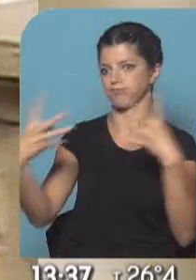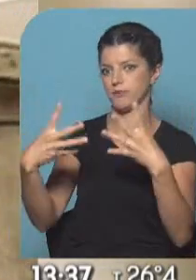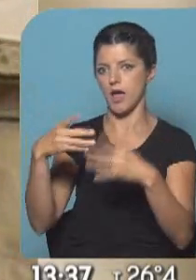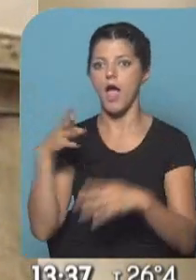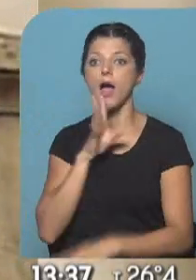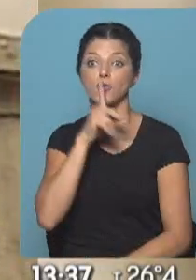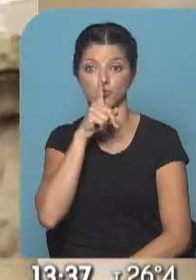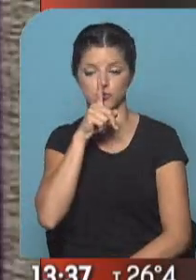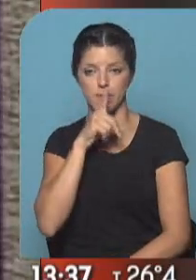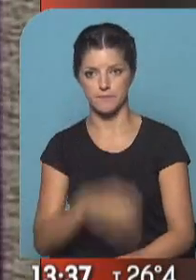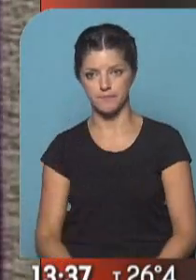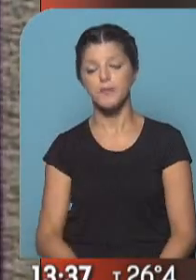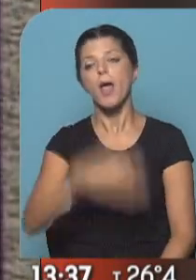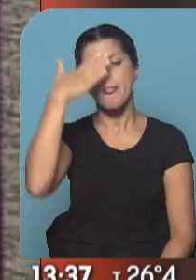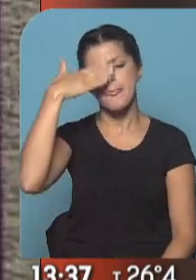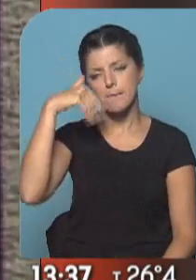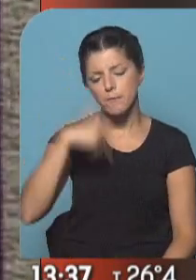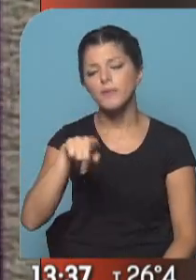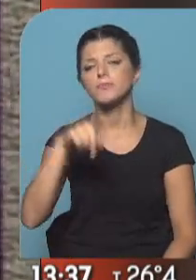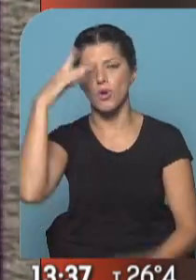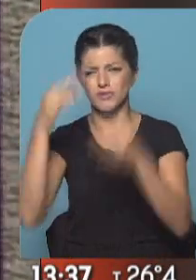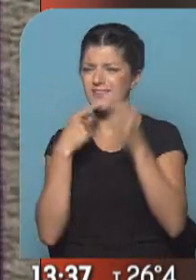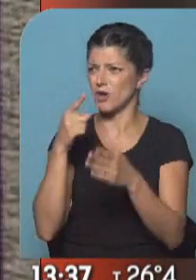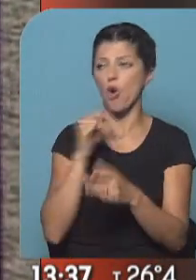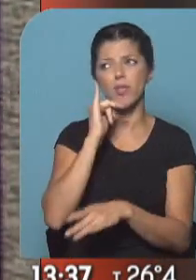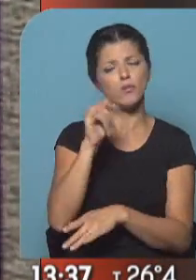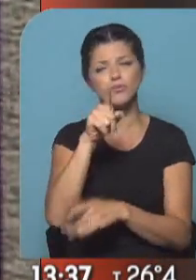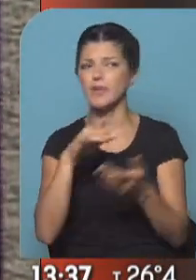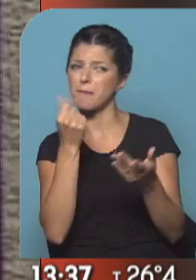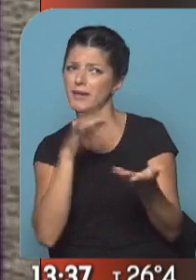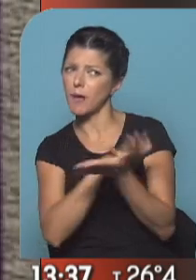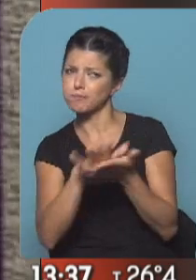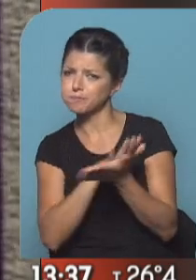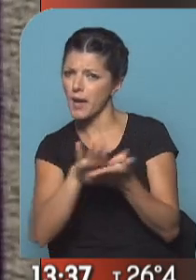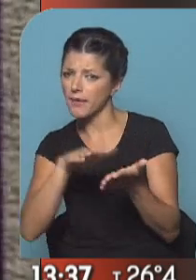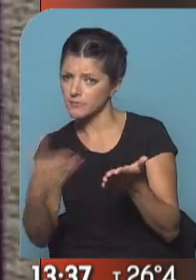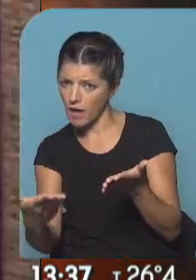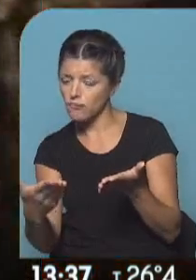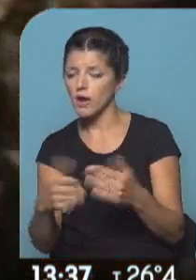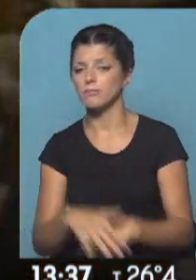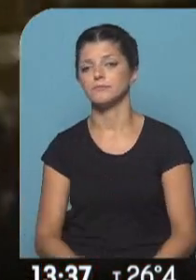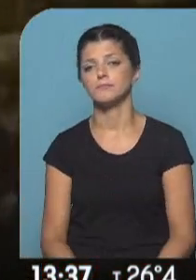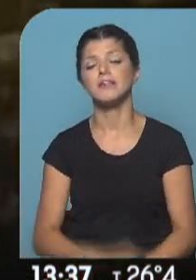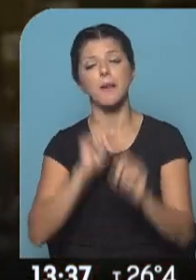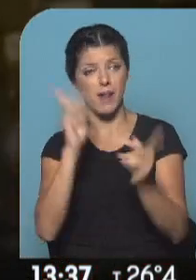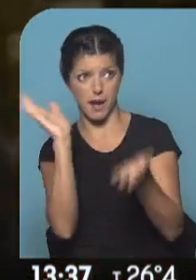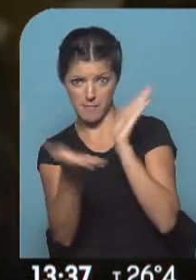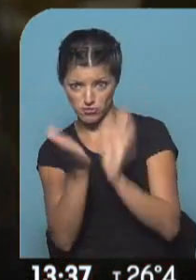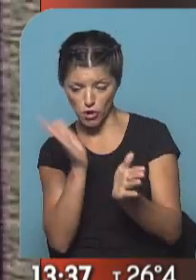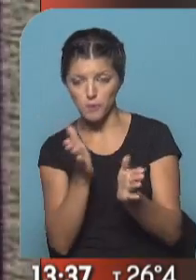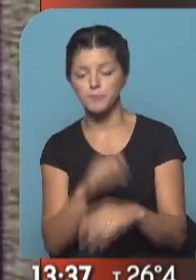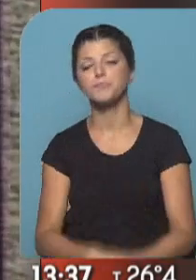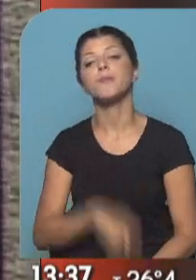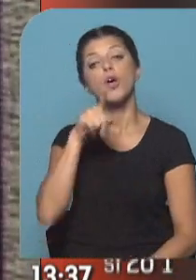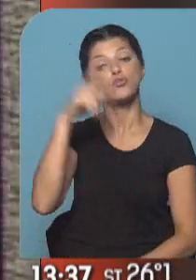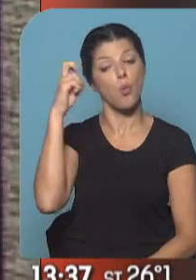mandato, la justicia lo acorraló con denuncias por malversación de fondos y represión ilegal, entre otros cargos. Un grupo de investigación del Parlamento de